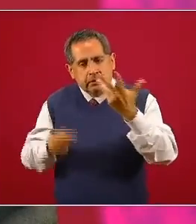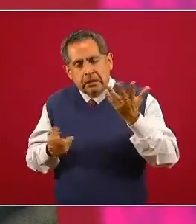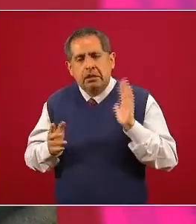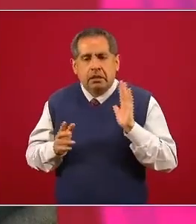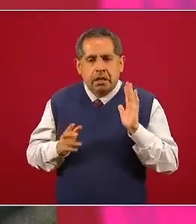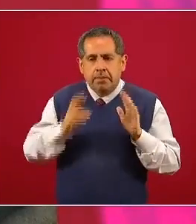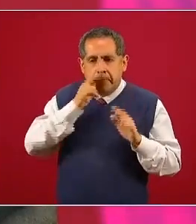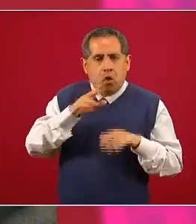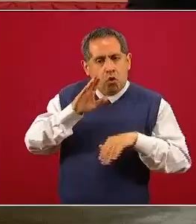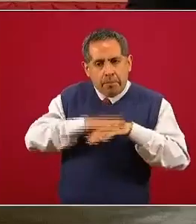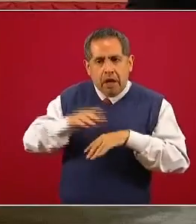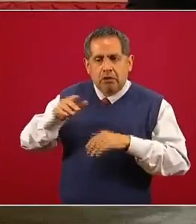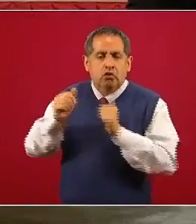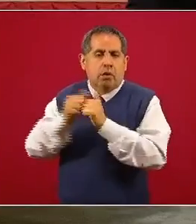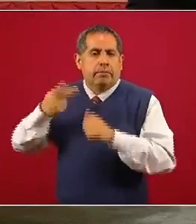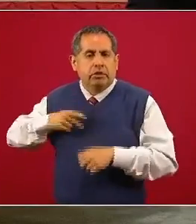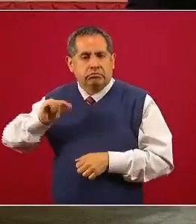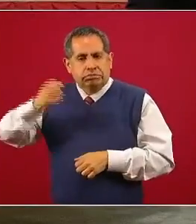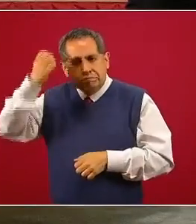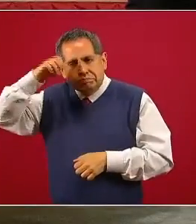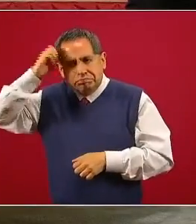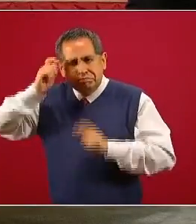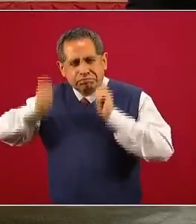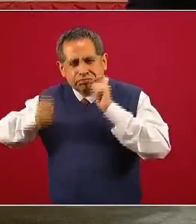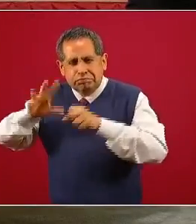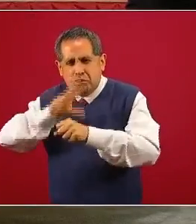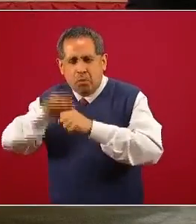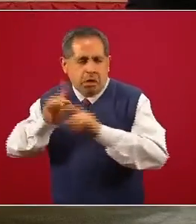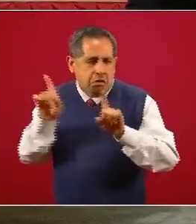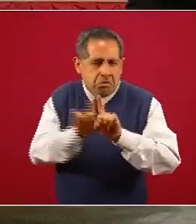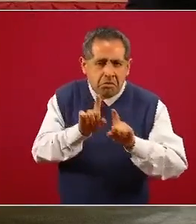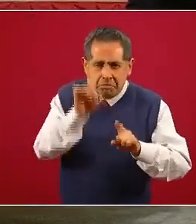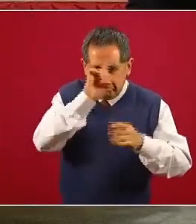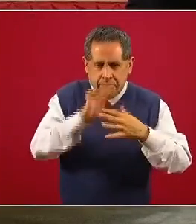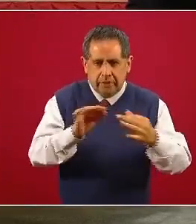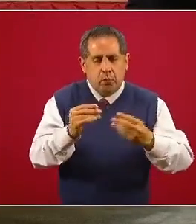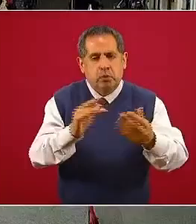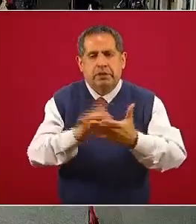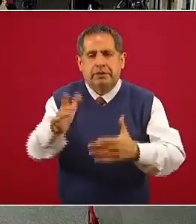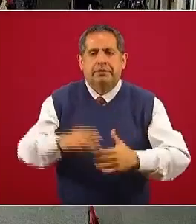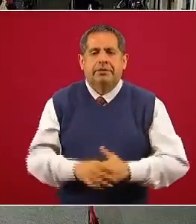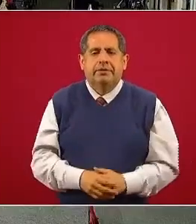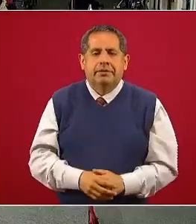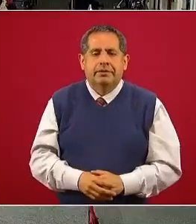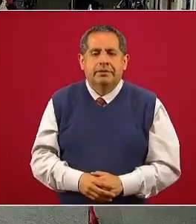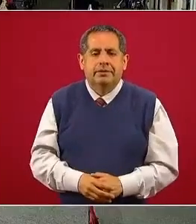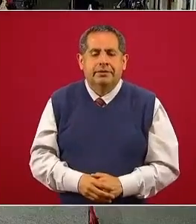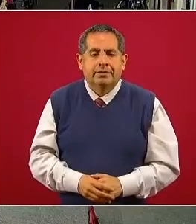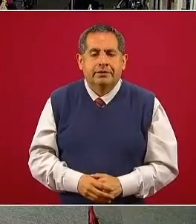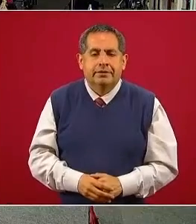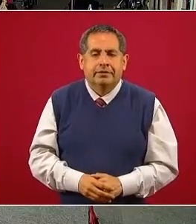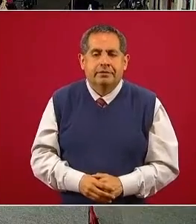que se allegaran quizá de algunas personas más expertas en la materia. Muchas gracias, Daniel. ¿Pero cuál es la